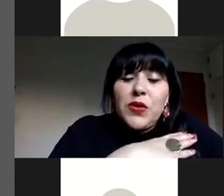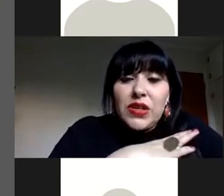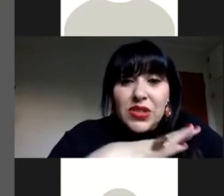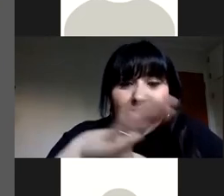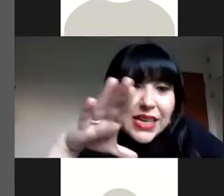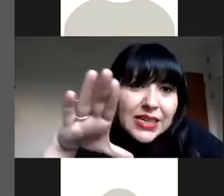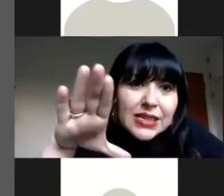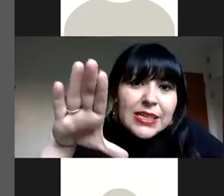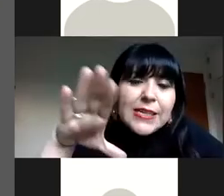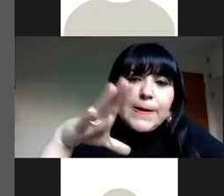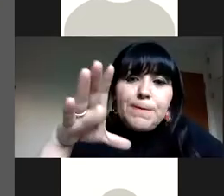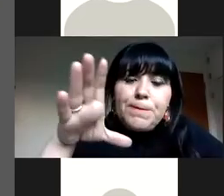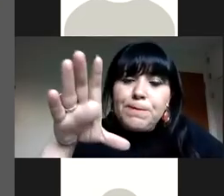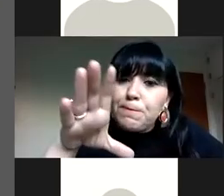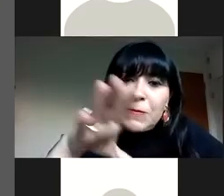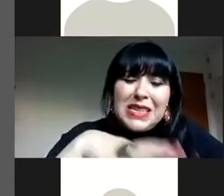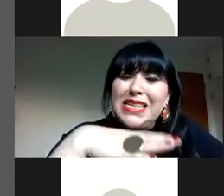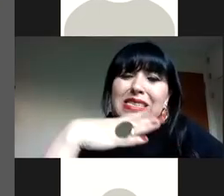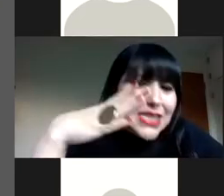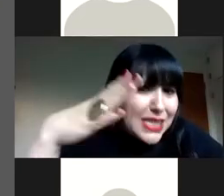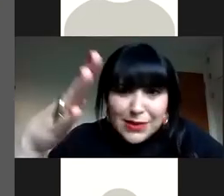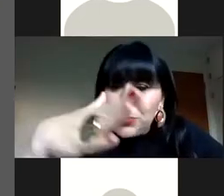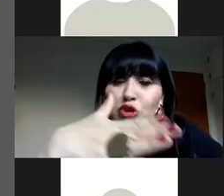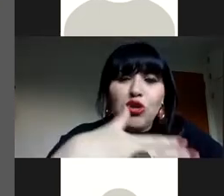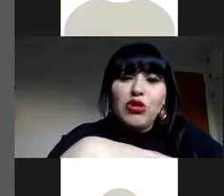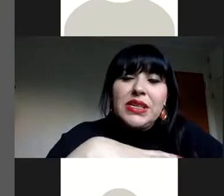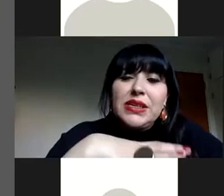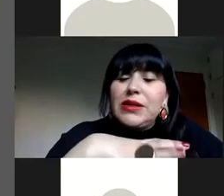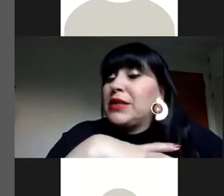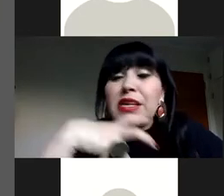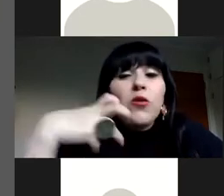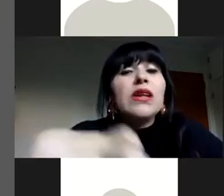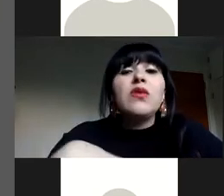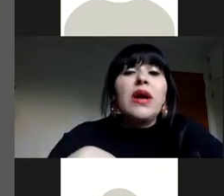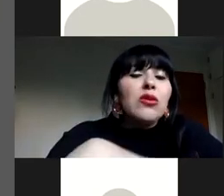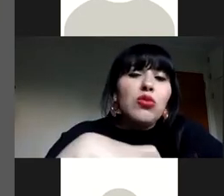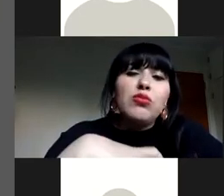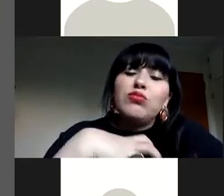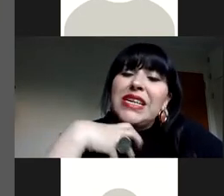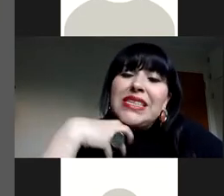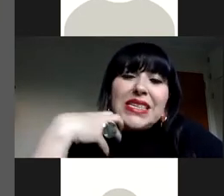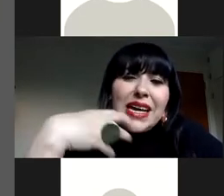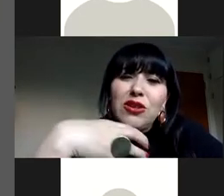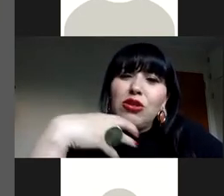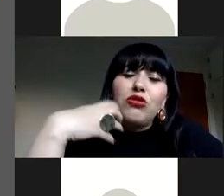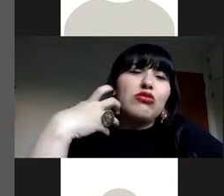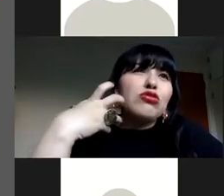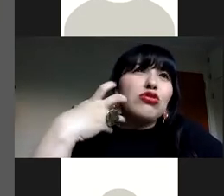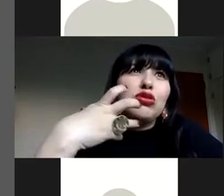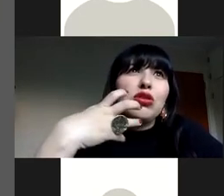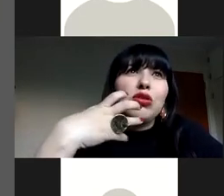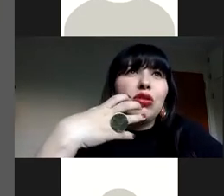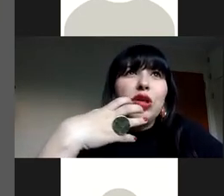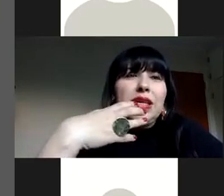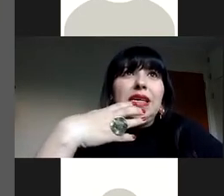años profesionales, ni de chica tampoco, recuerdo algún escenario